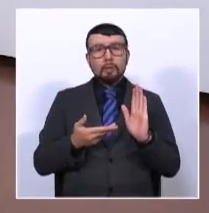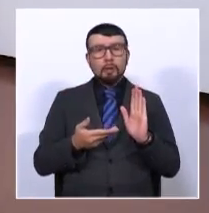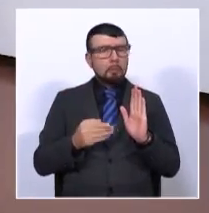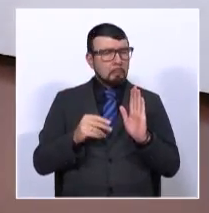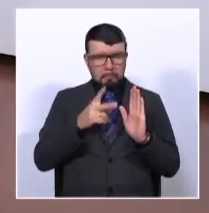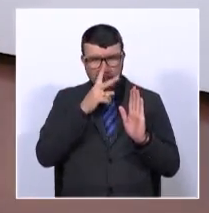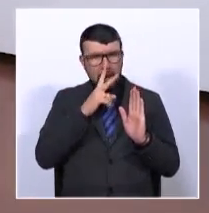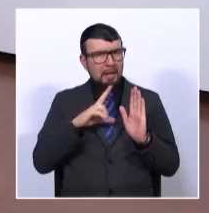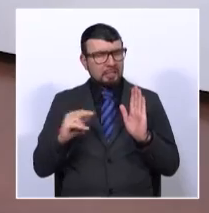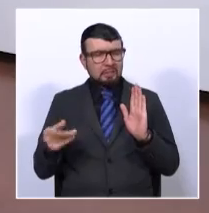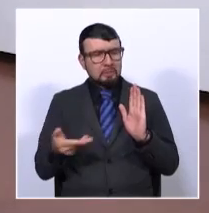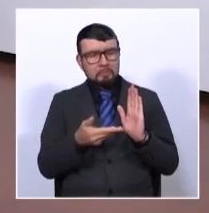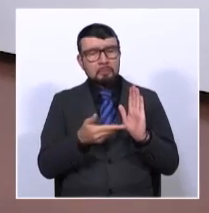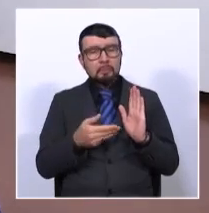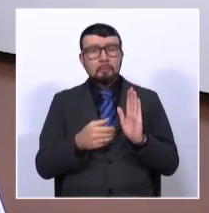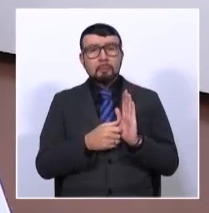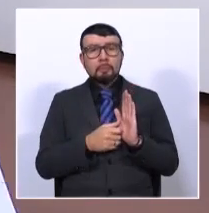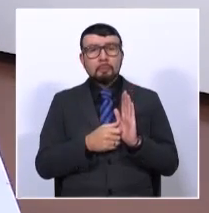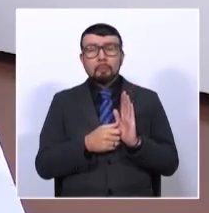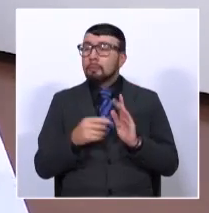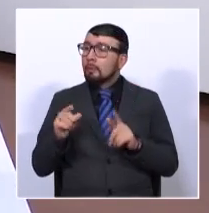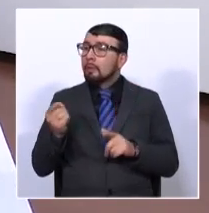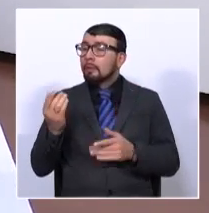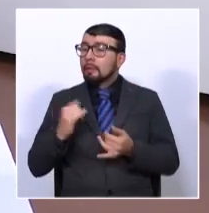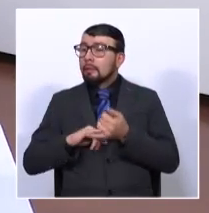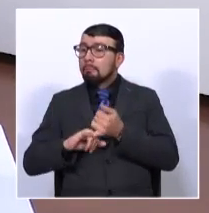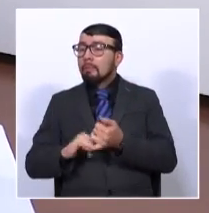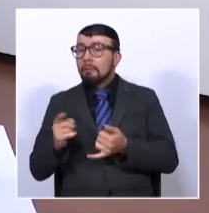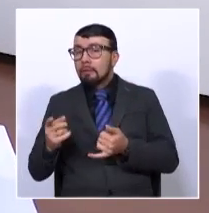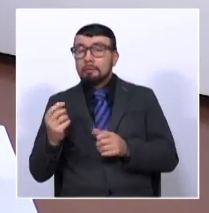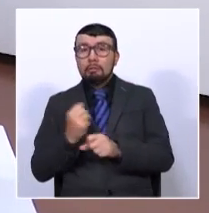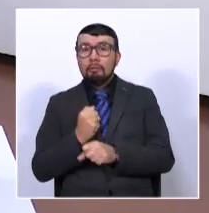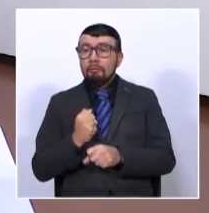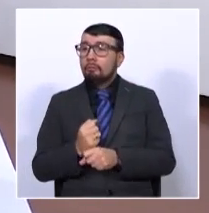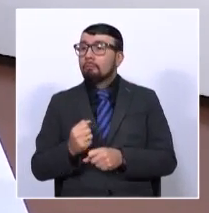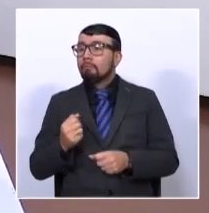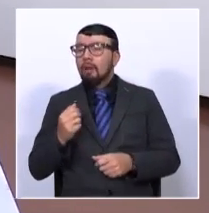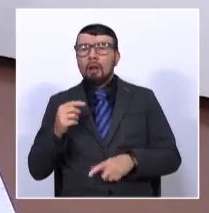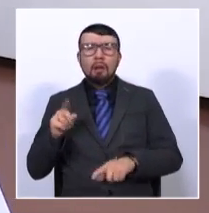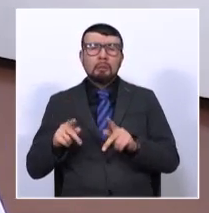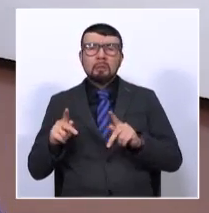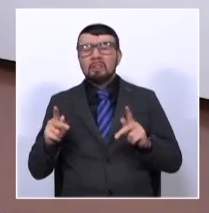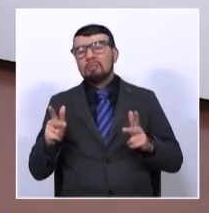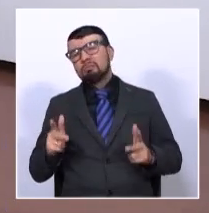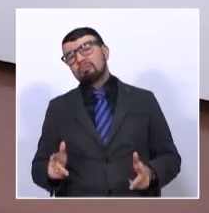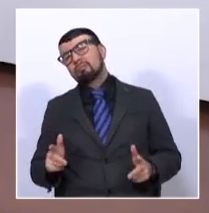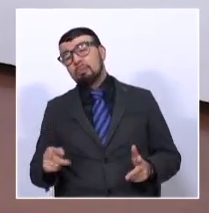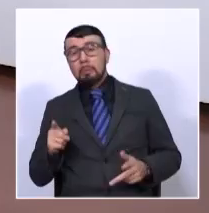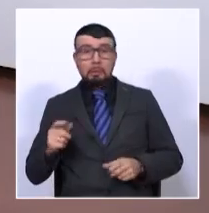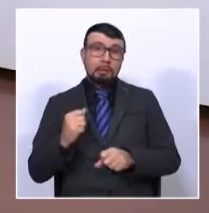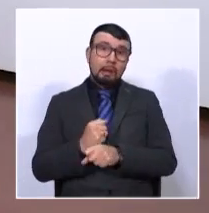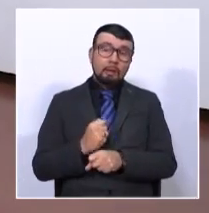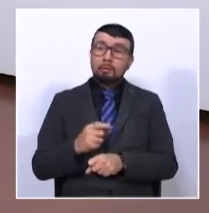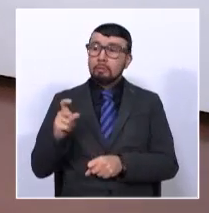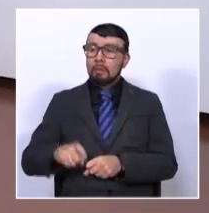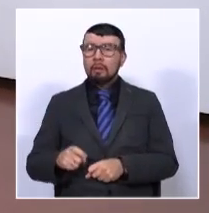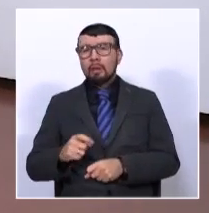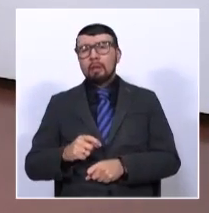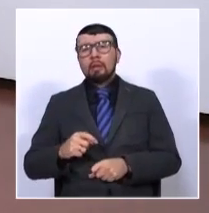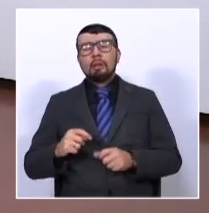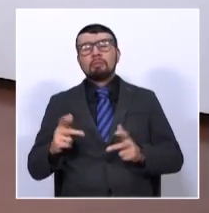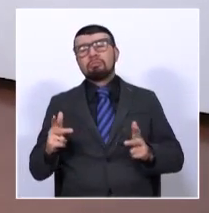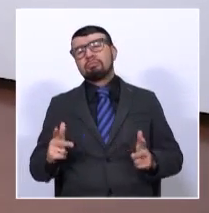también. La parte ocupacional también, ¿no? Entonces, personas sedentarias que por su trabajo tengan que estar sentadas,